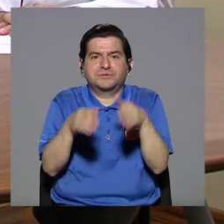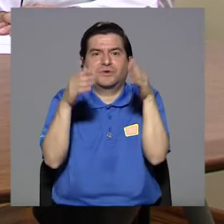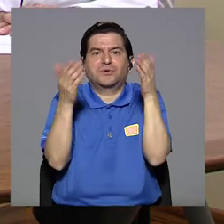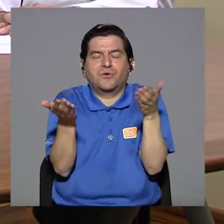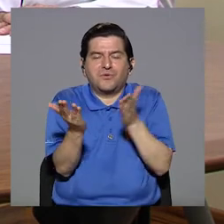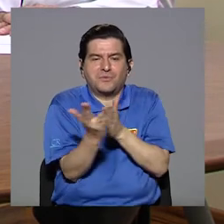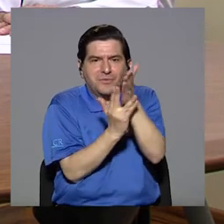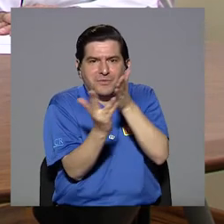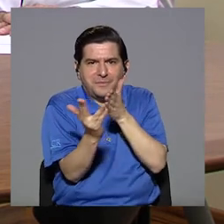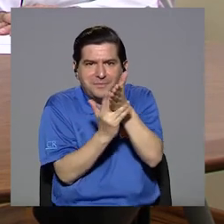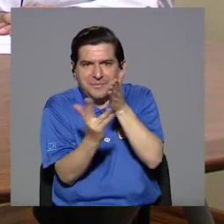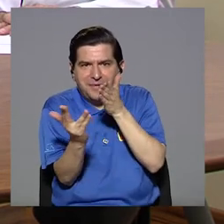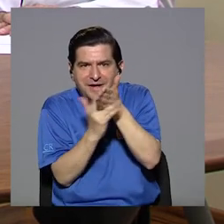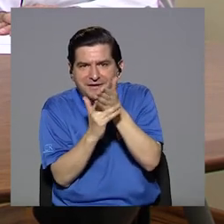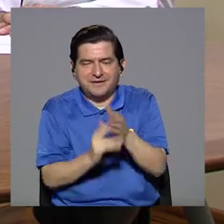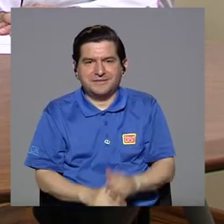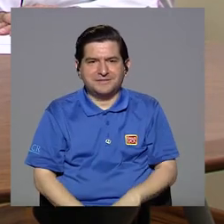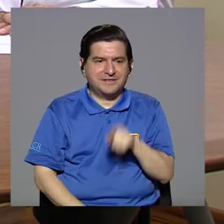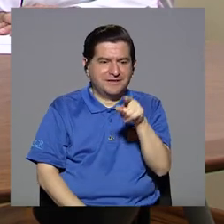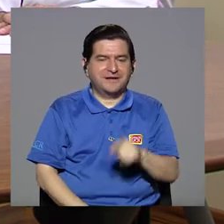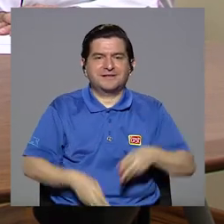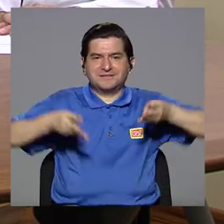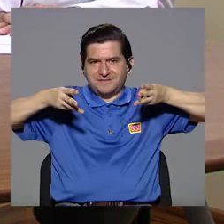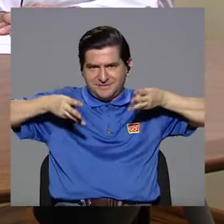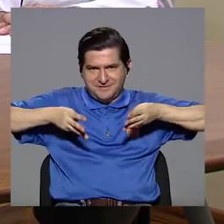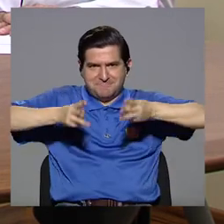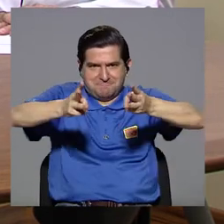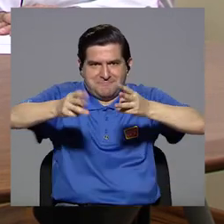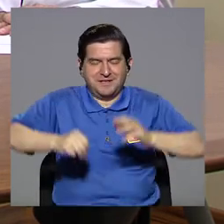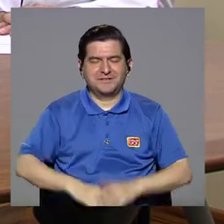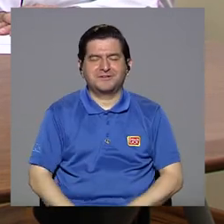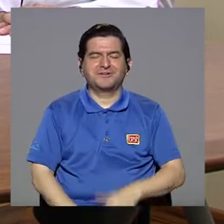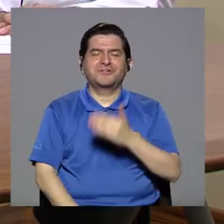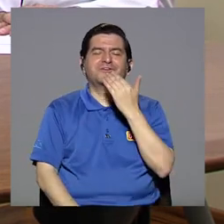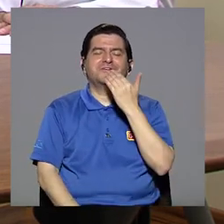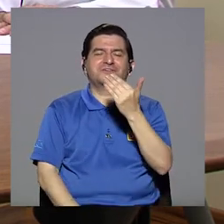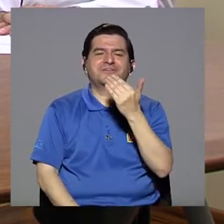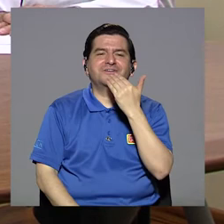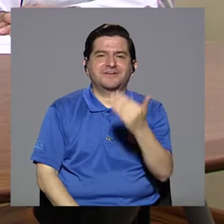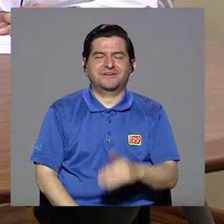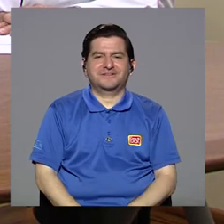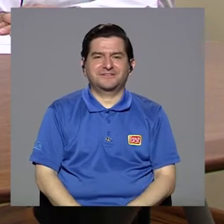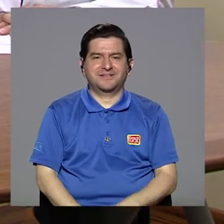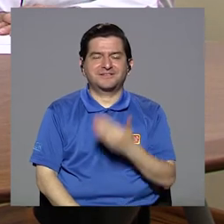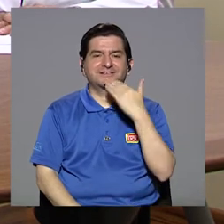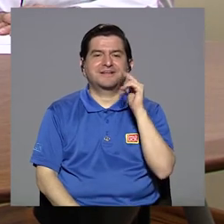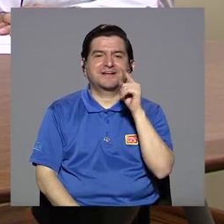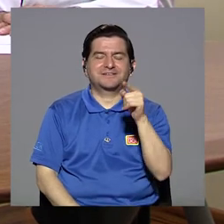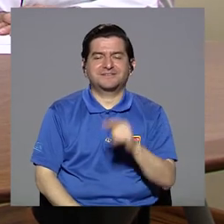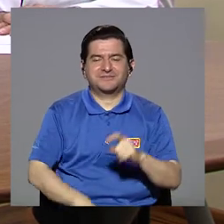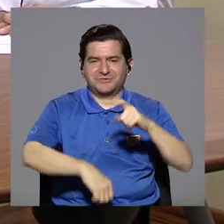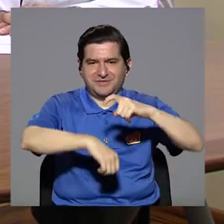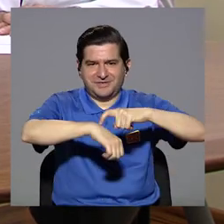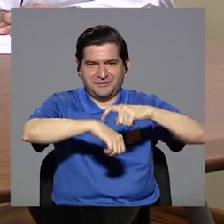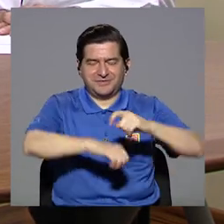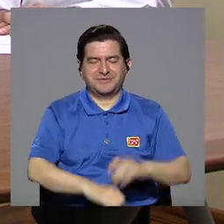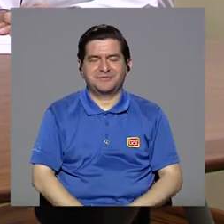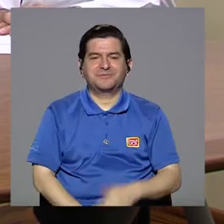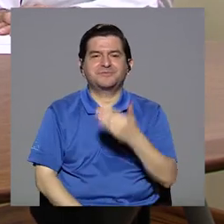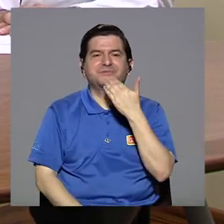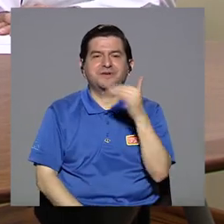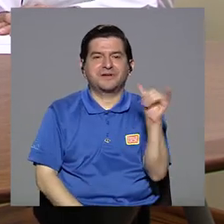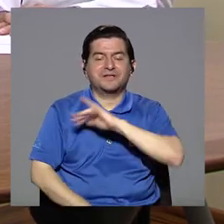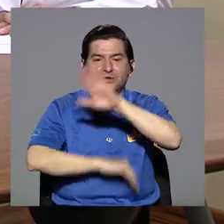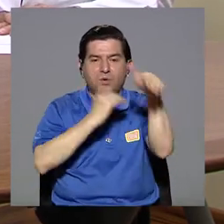se puede utilizar verdad o cómo pueden acceder a este a este a esta metodología muchísimas gracias por haber estado si estudiamos por el